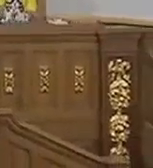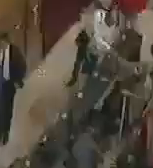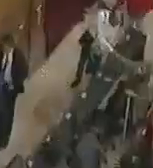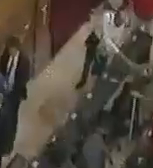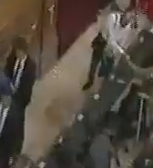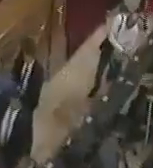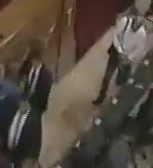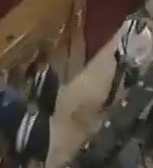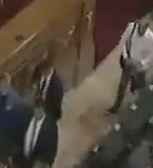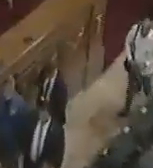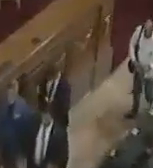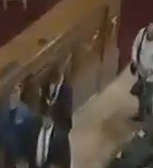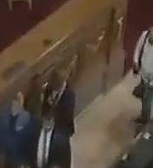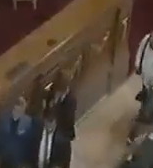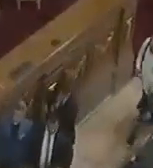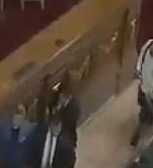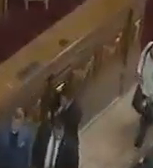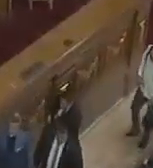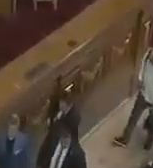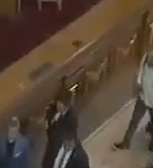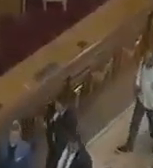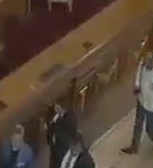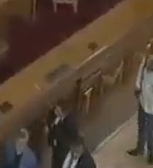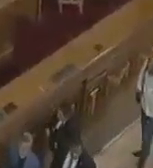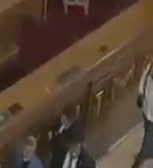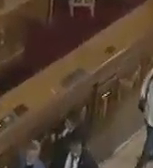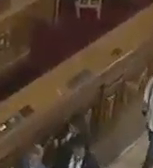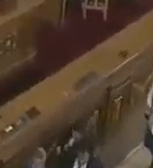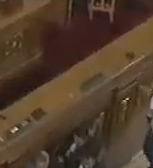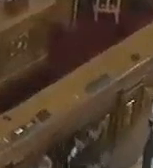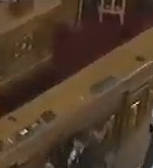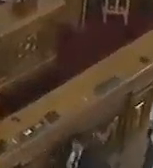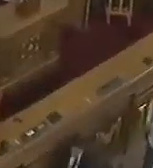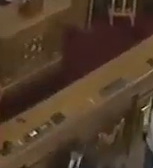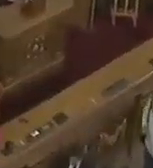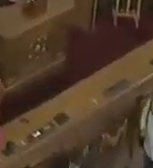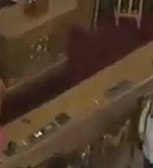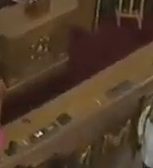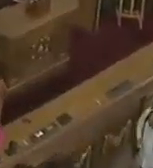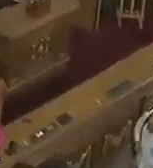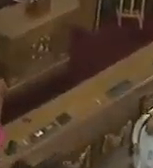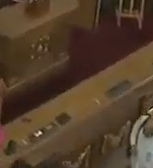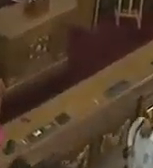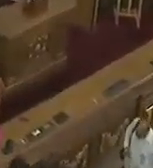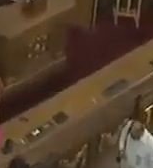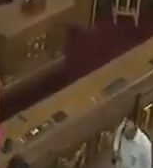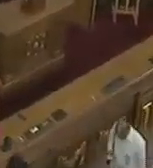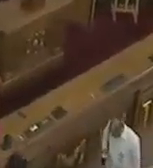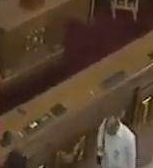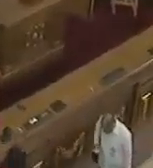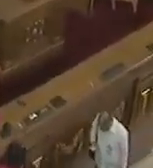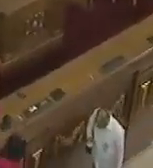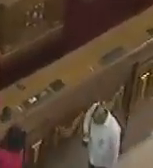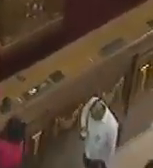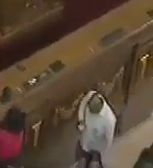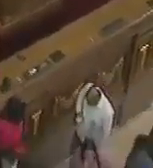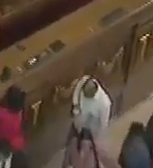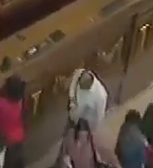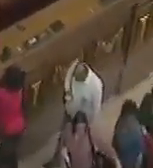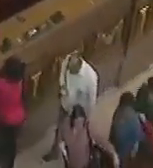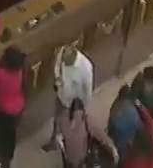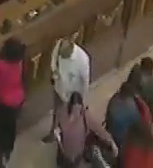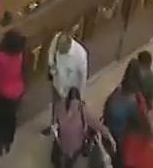todos los puntos contemplados en el orden del día. En el primer punto, el proyecto de acuerdo con motivo de conmemorar